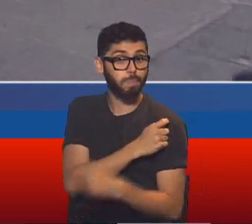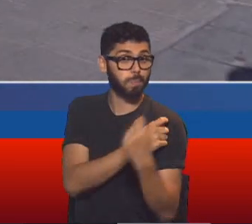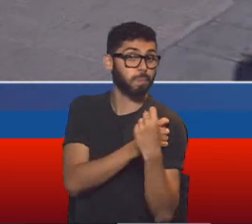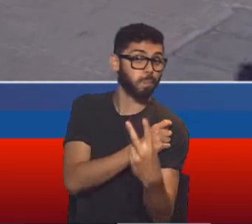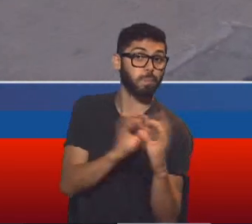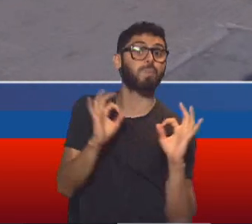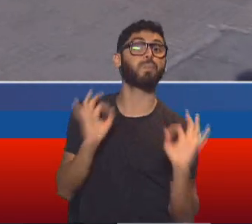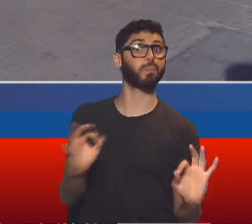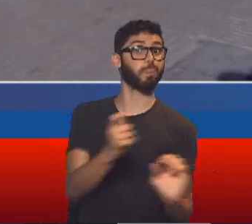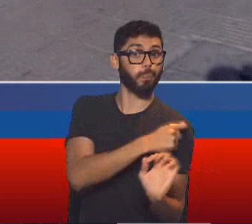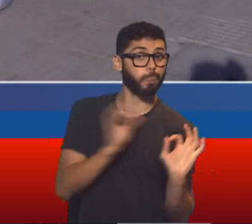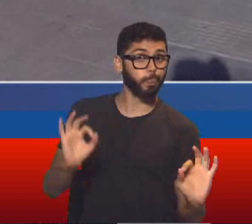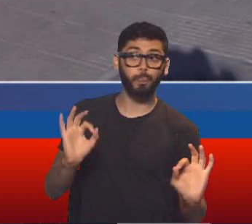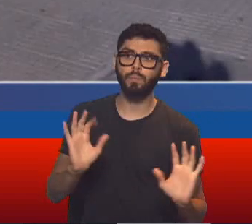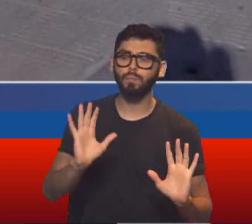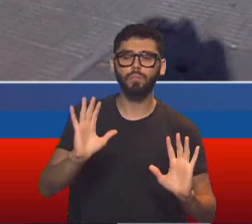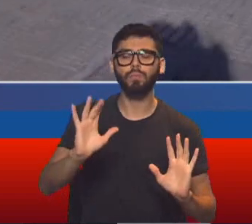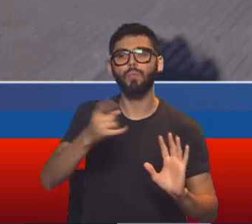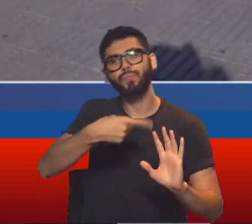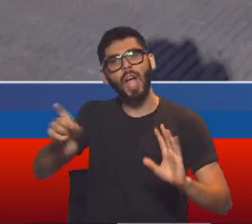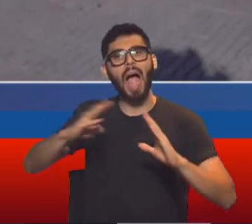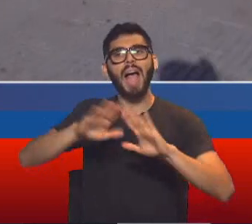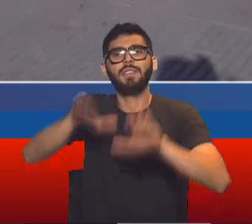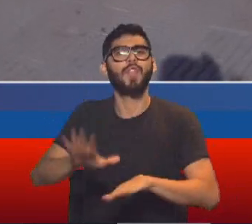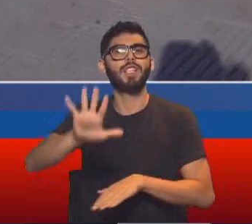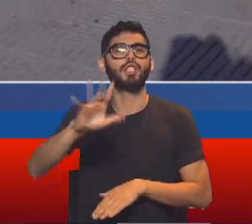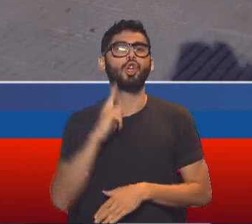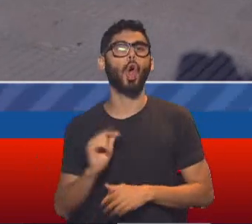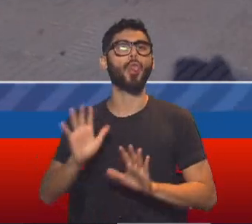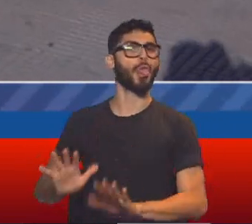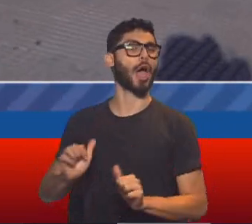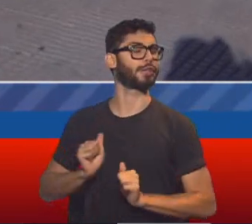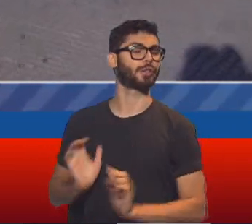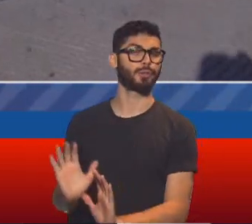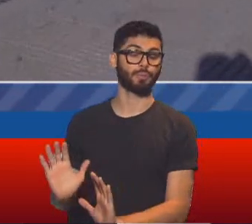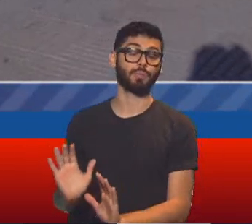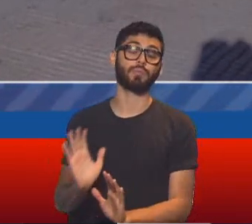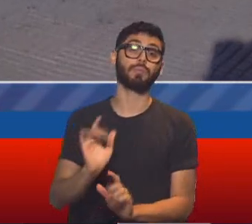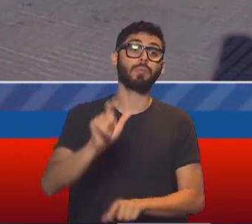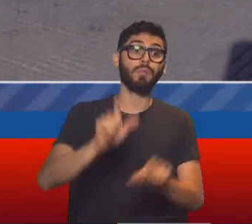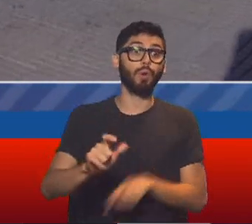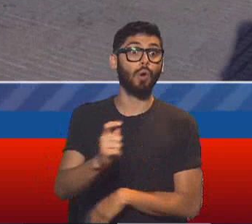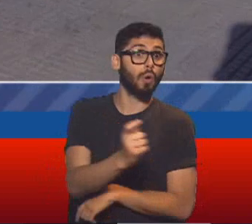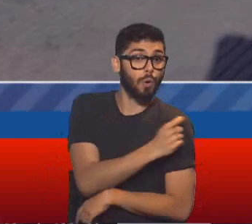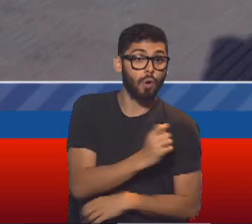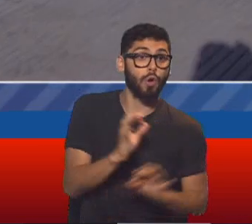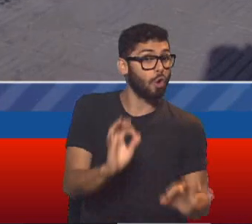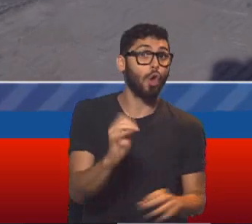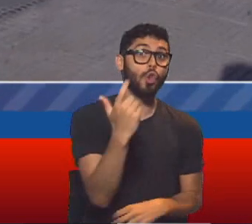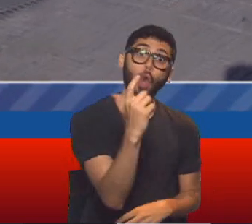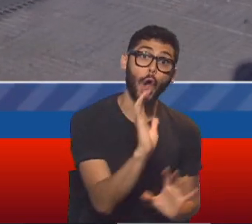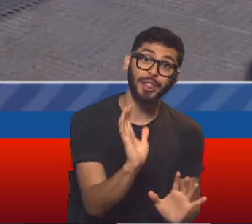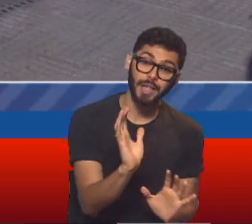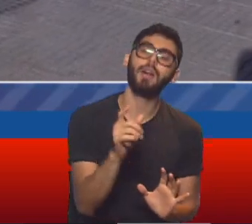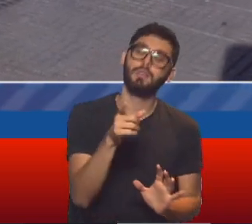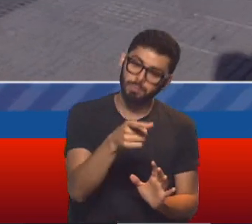se autoaíslen 5 días. Y aquellas personas que no tienen el sistema de vacunación completo, bueno, aquellas